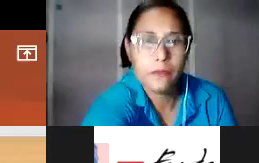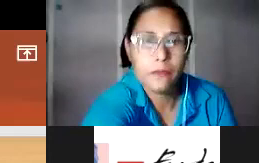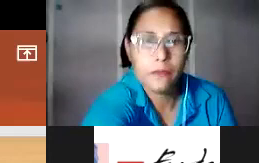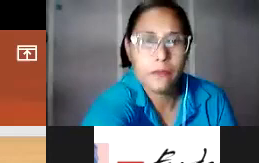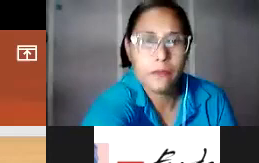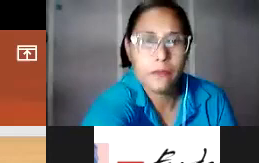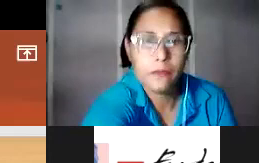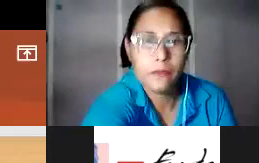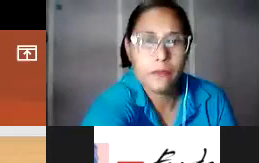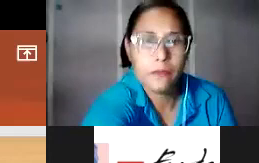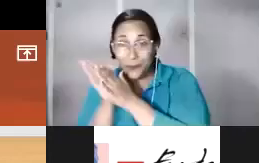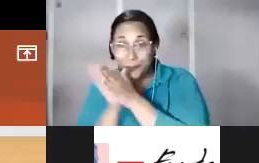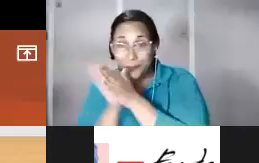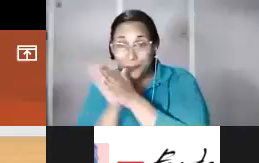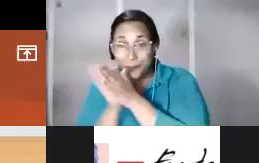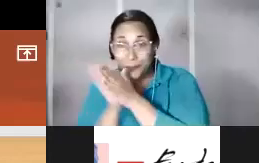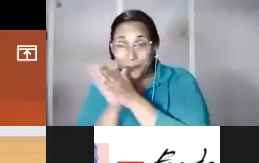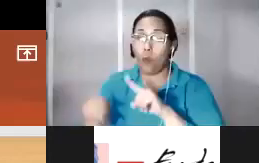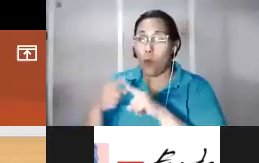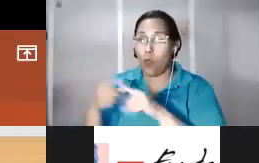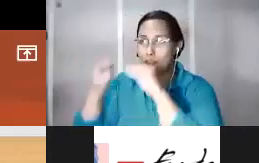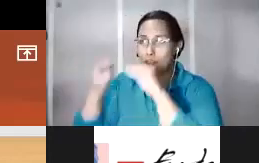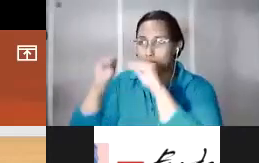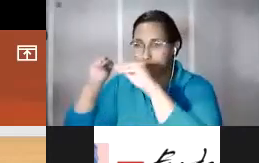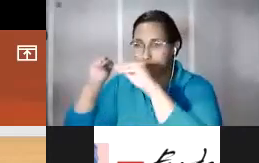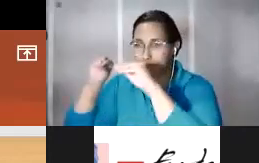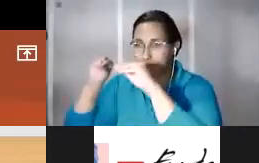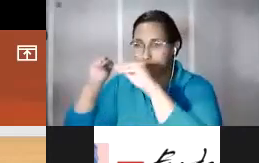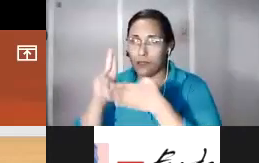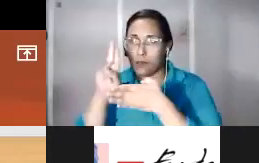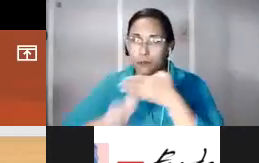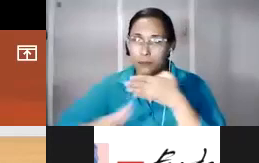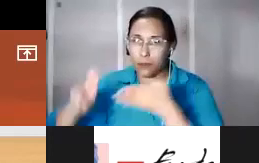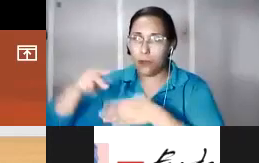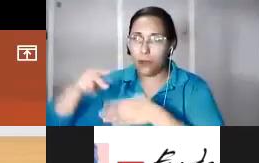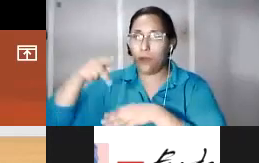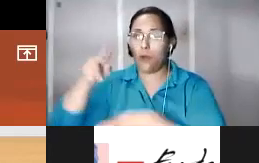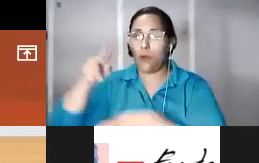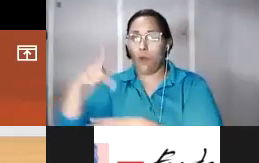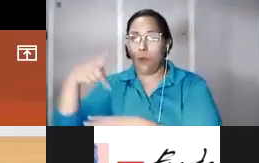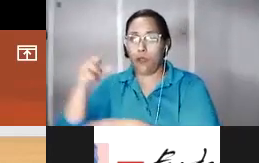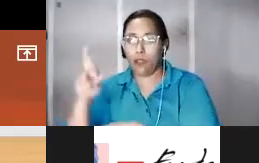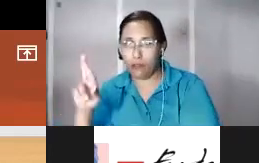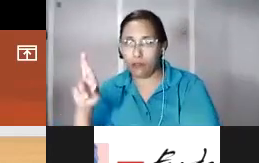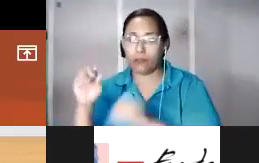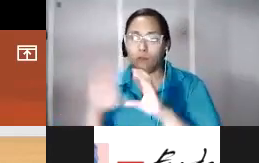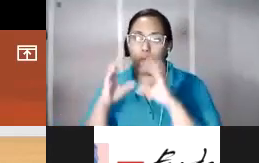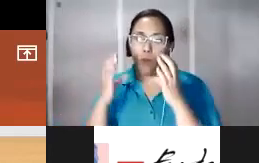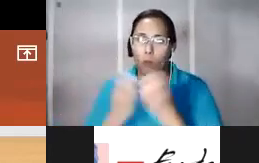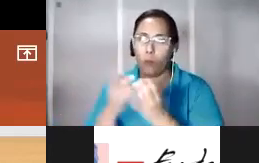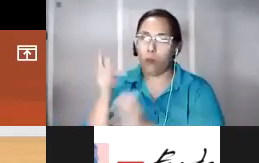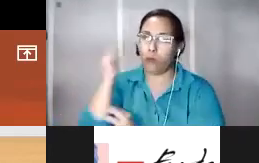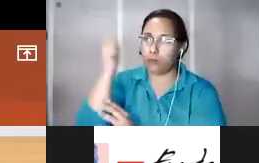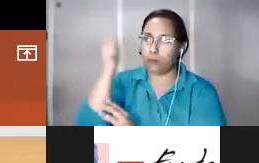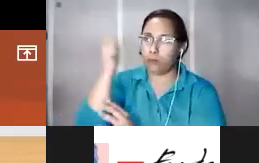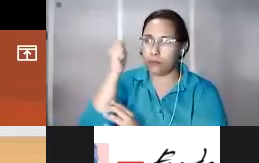interés. Cuando yo estaba dando clases en la Universidad de Puerto Rico, los cursos de teoría